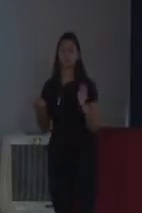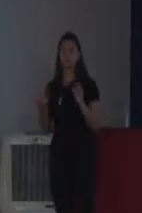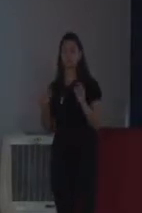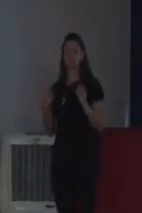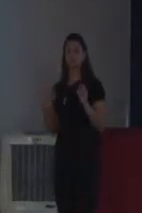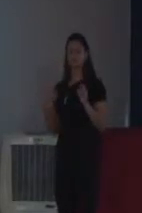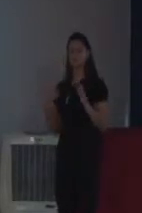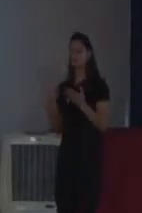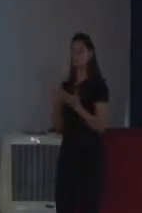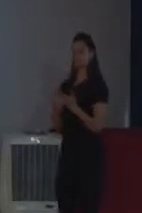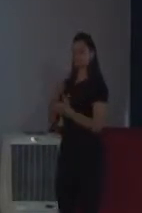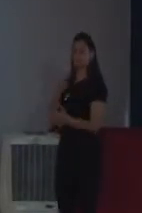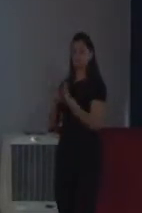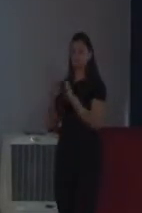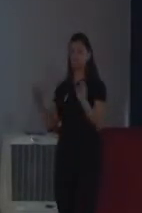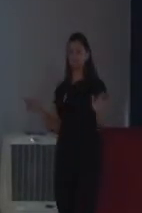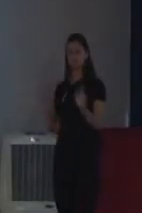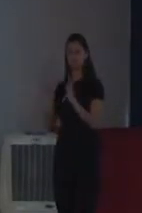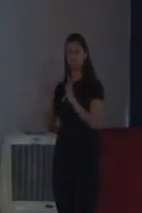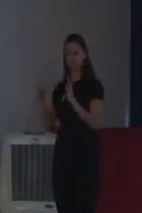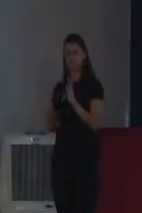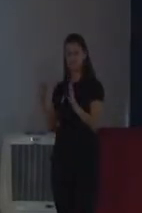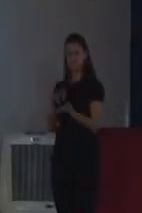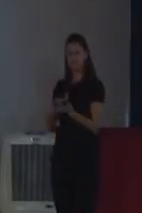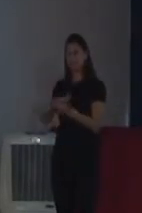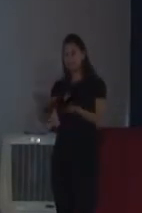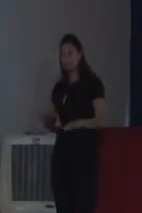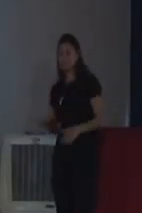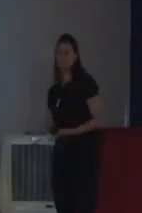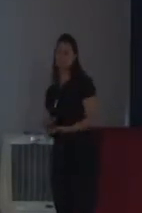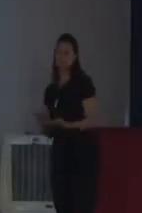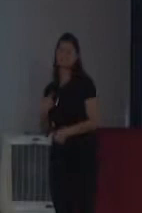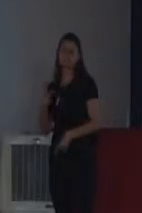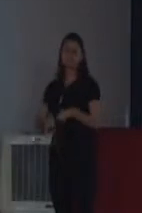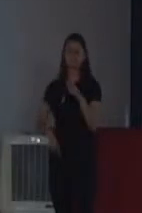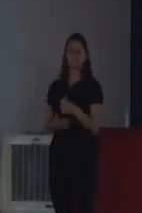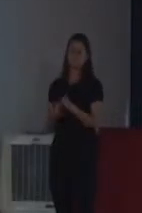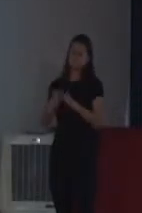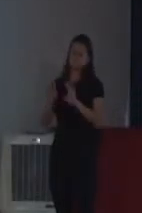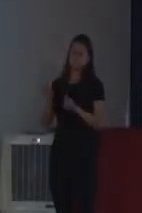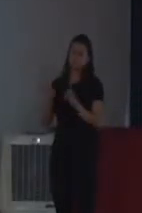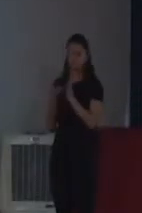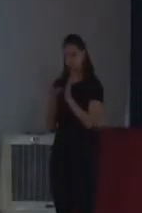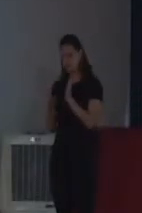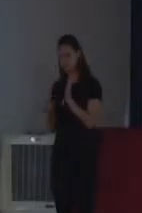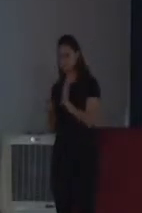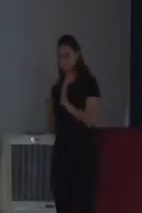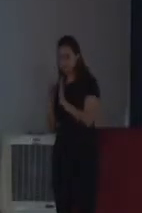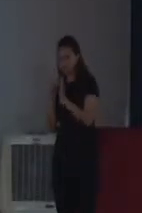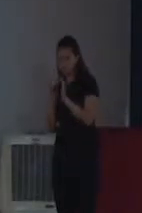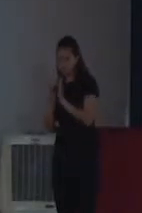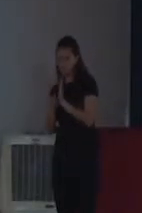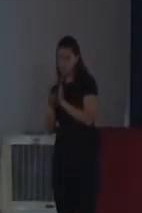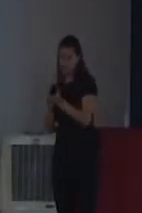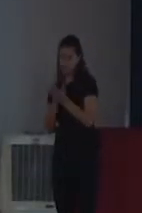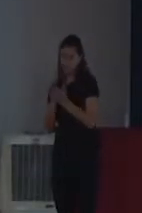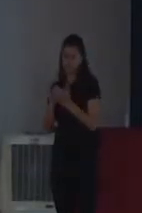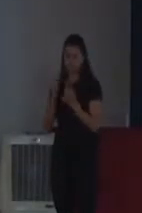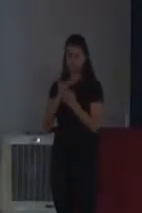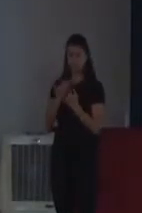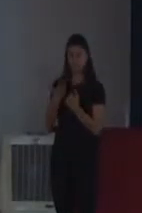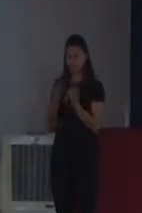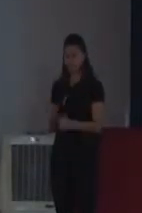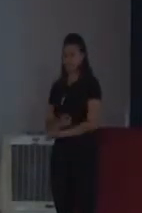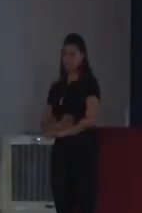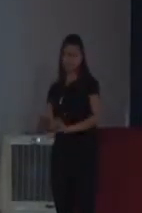la Constitución del 91 como participantes activos. Efectivamente, hay unos elementos que nos protegen en esa ley. En este momento ya